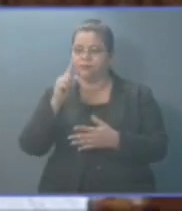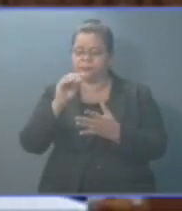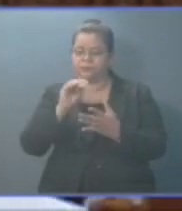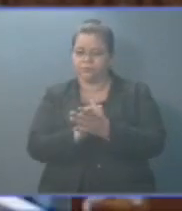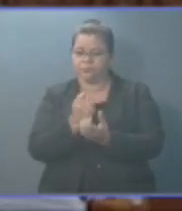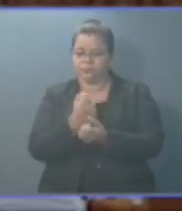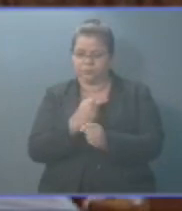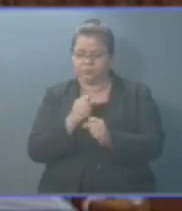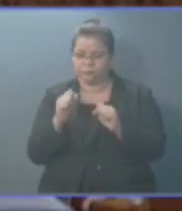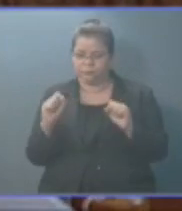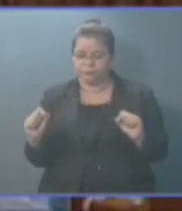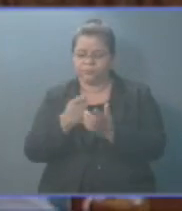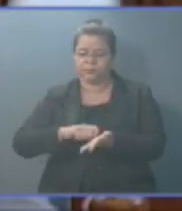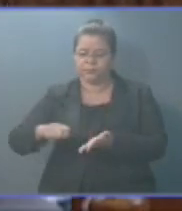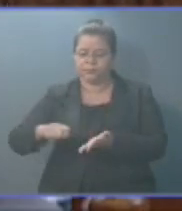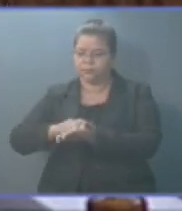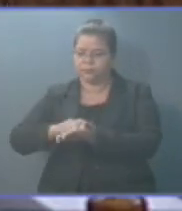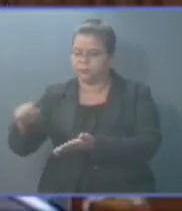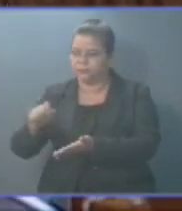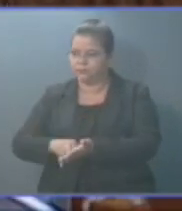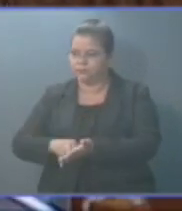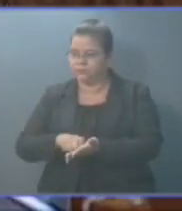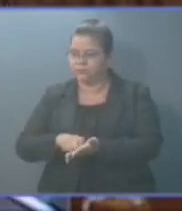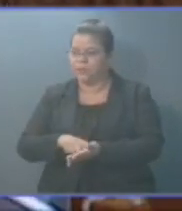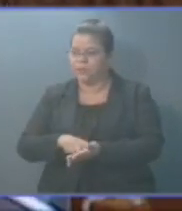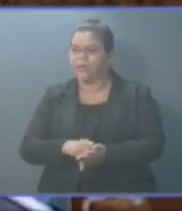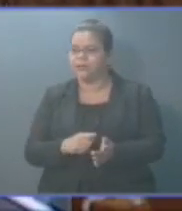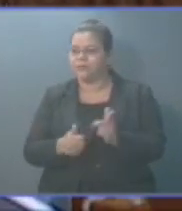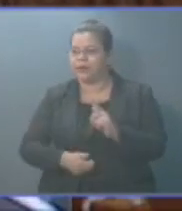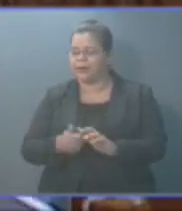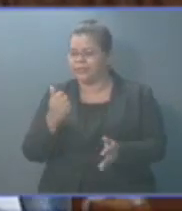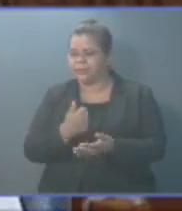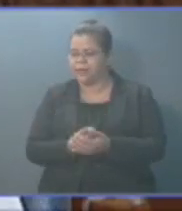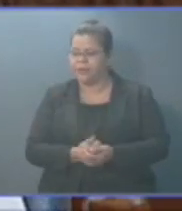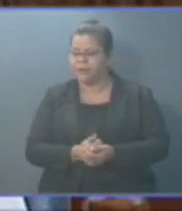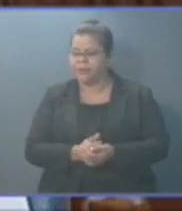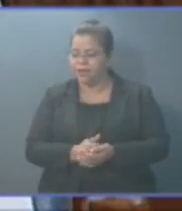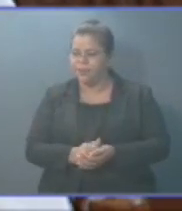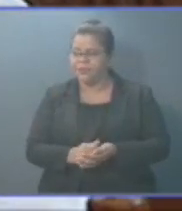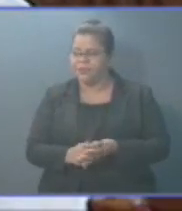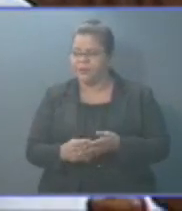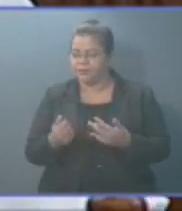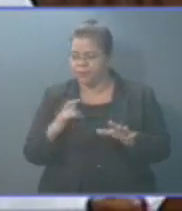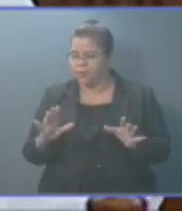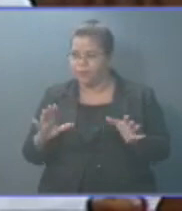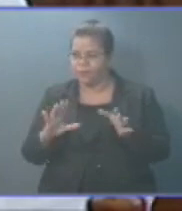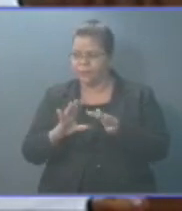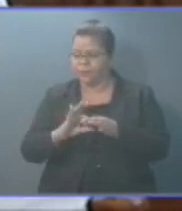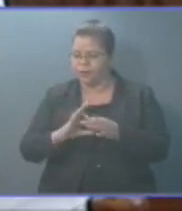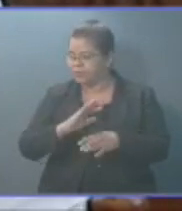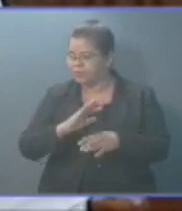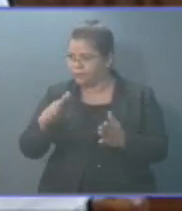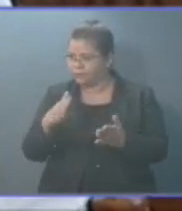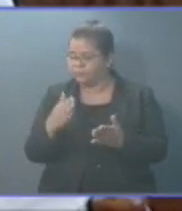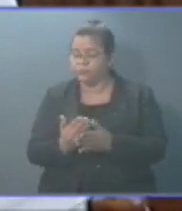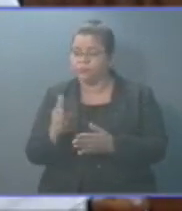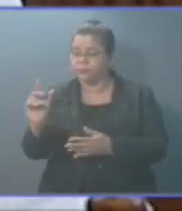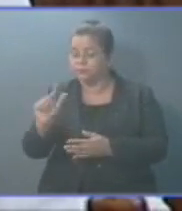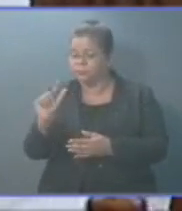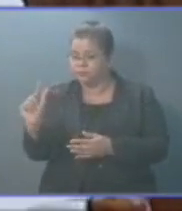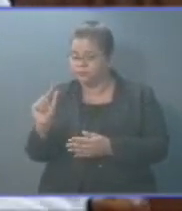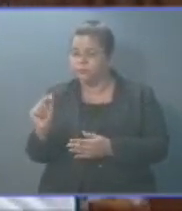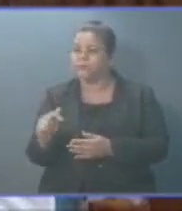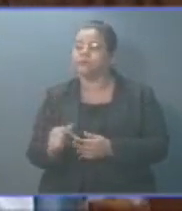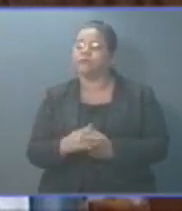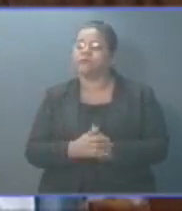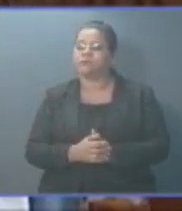Libertad. Leído el dictamen número 350, señor presidente, con su venia, si me